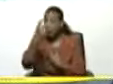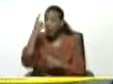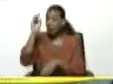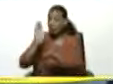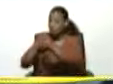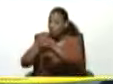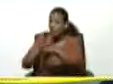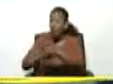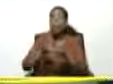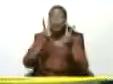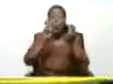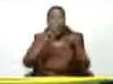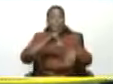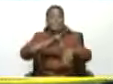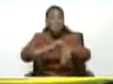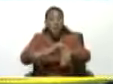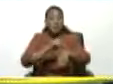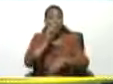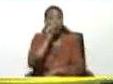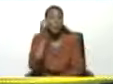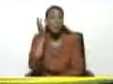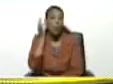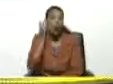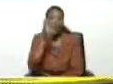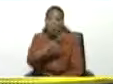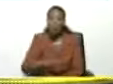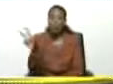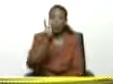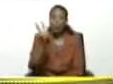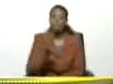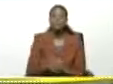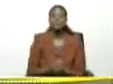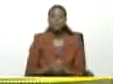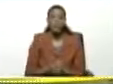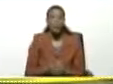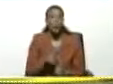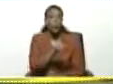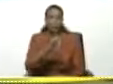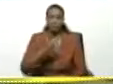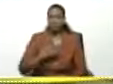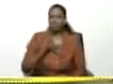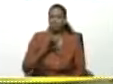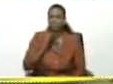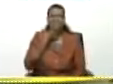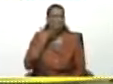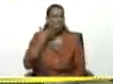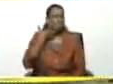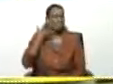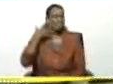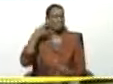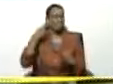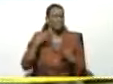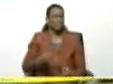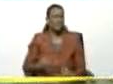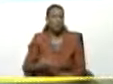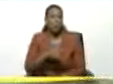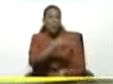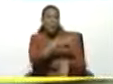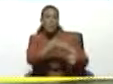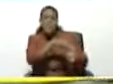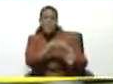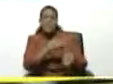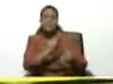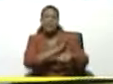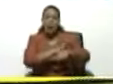nuevos médicos y médicas de Venezuela para sentirnos orgullosos ministra compañera